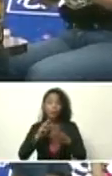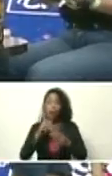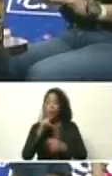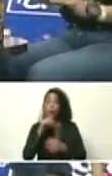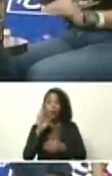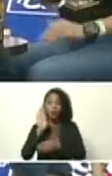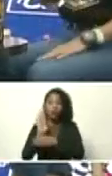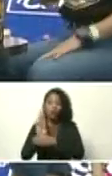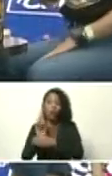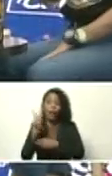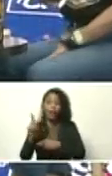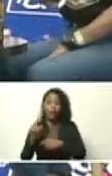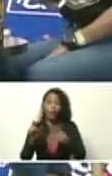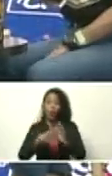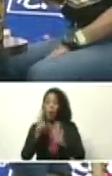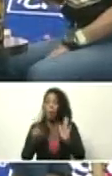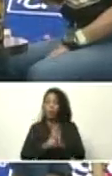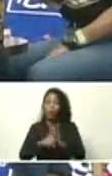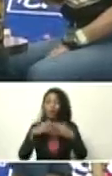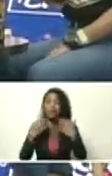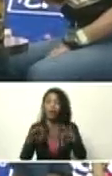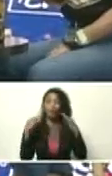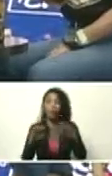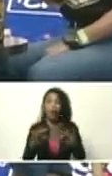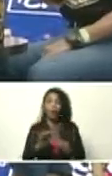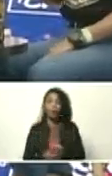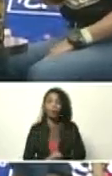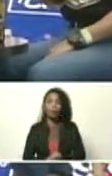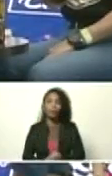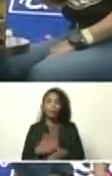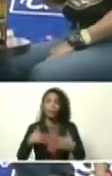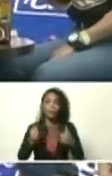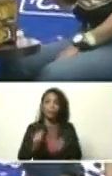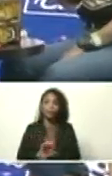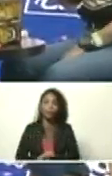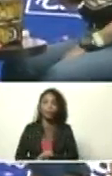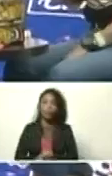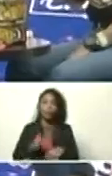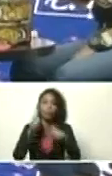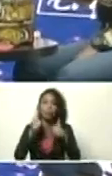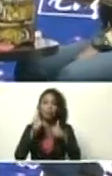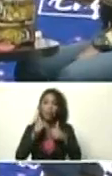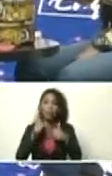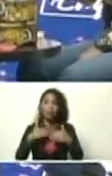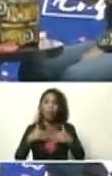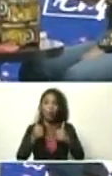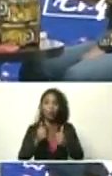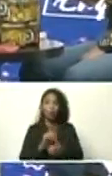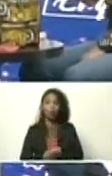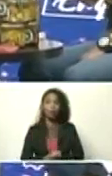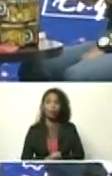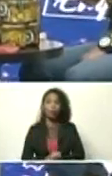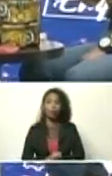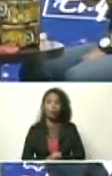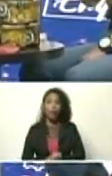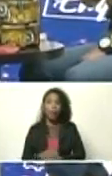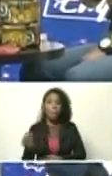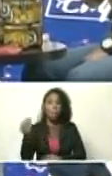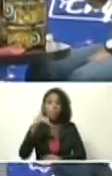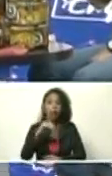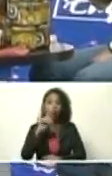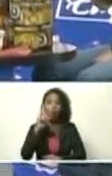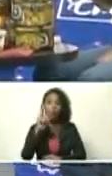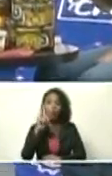son completamente naturales. Saludables, bien nutritivos y además con